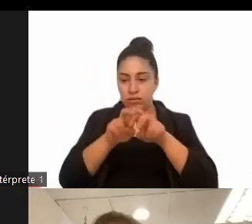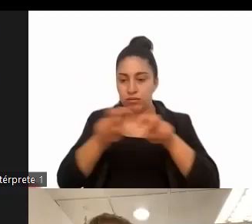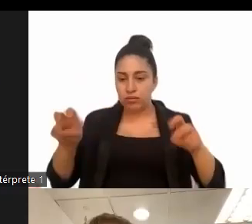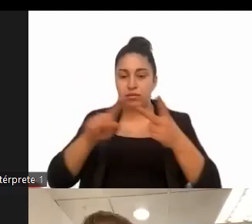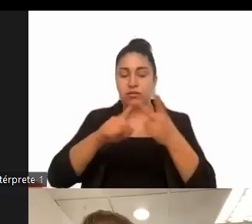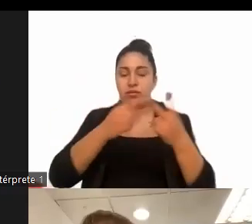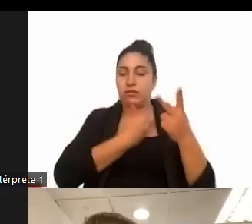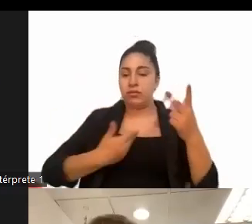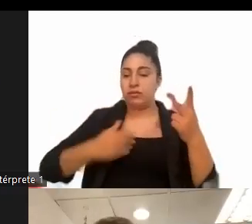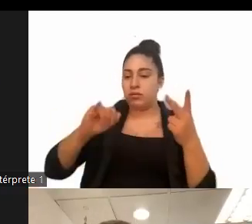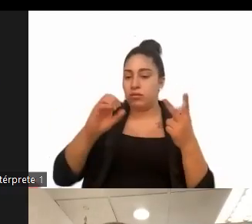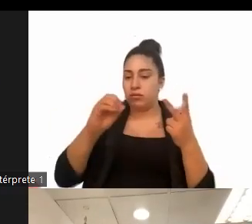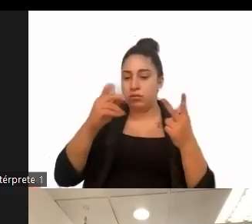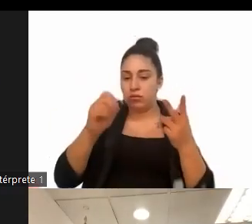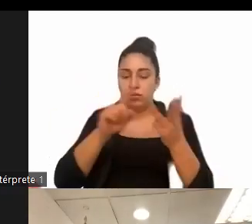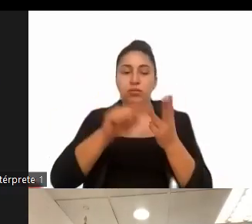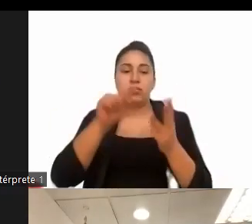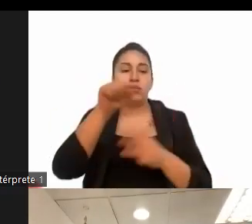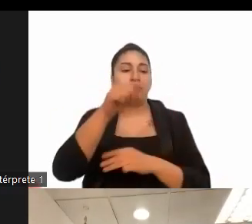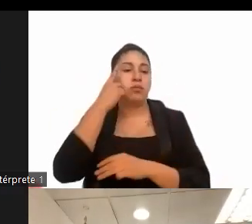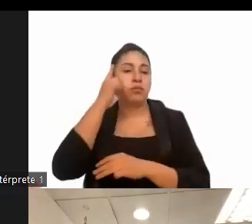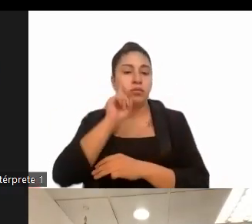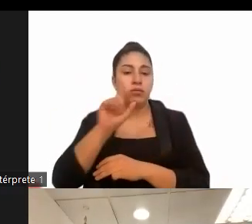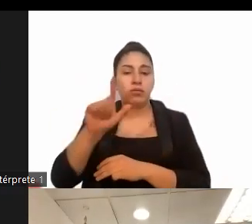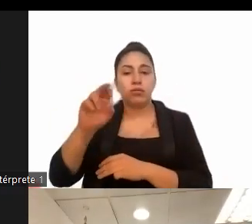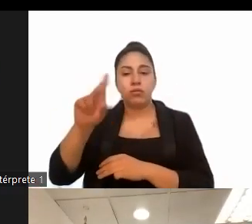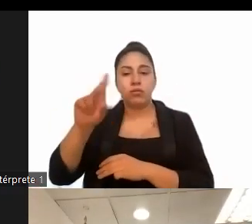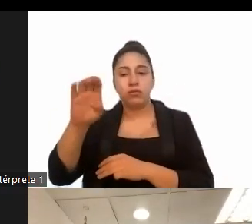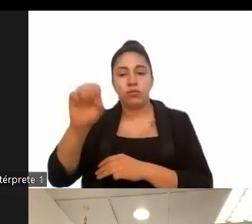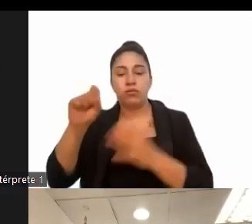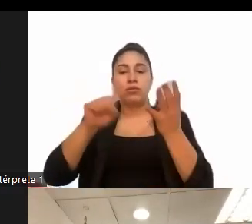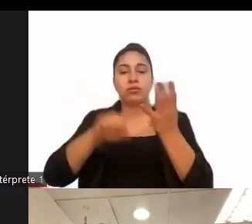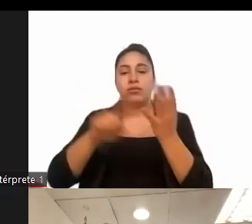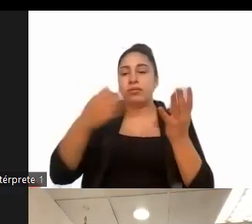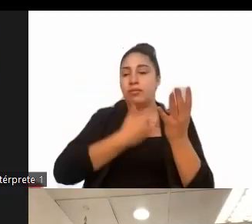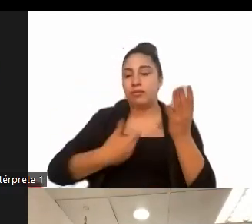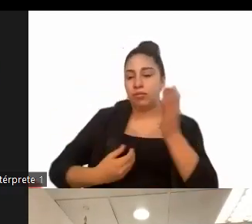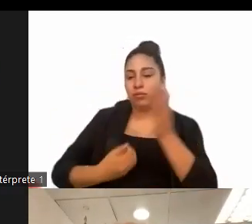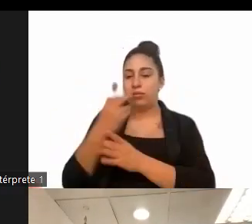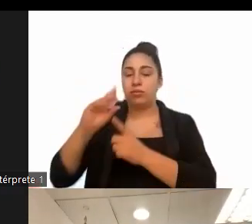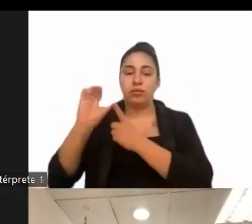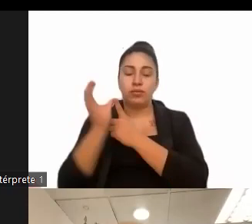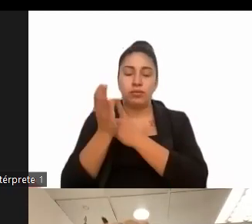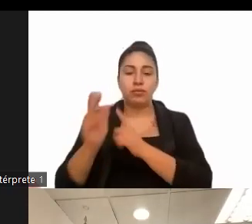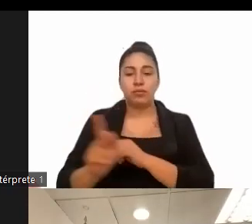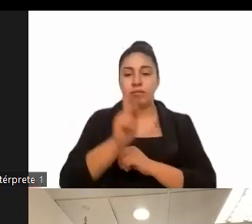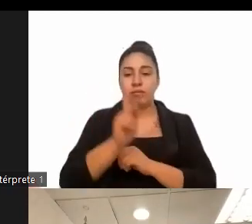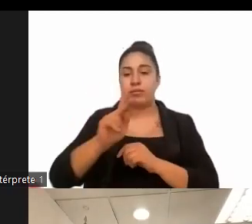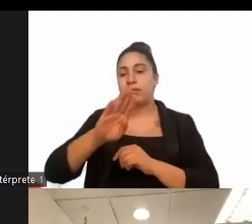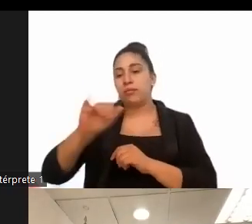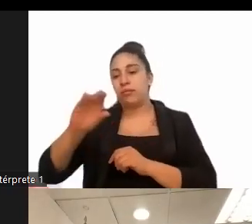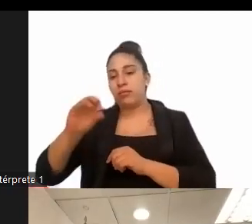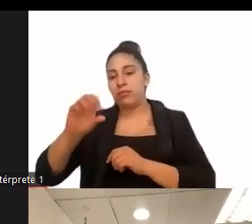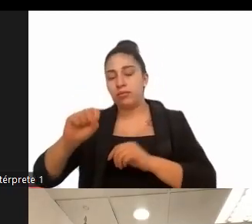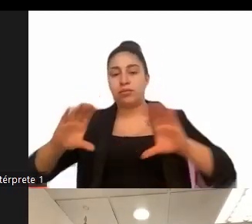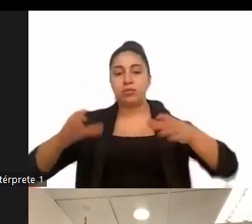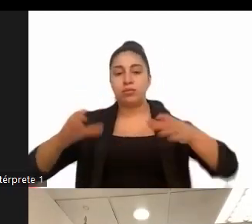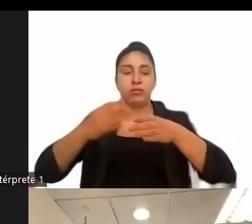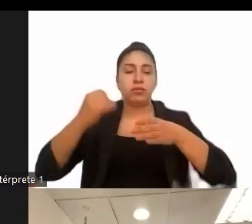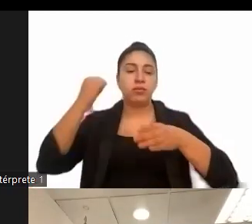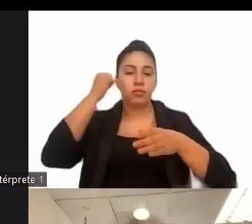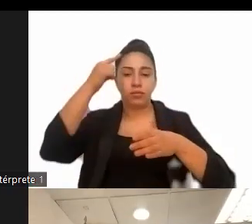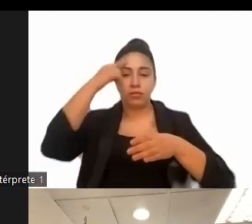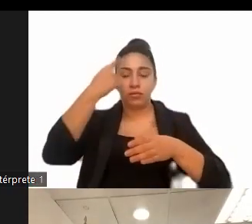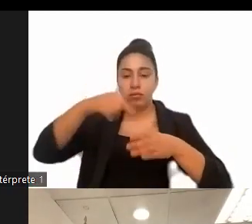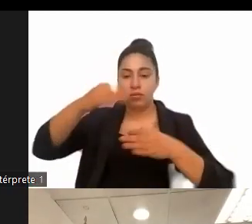la diputada María de Lourdes Paz Reyes y de la Comisión de Pueblos, Barrios Originarios y Comunidades Indígenas Residentes, con el objeto de que los